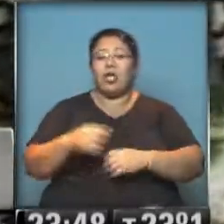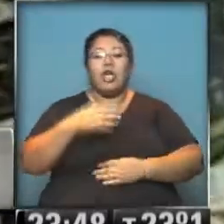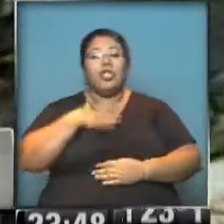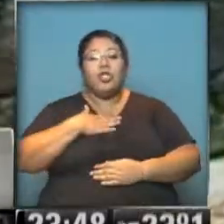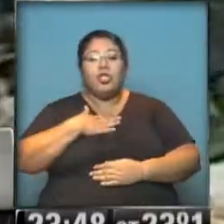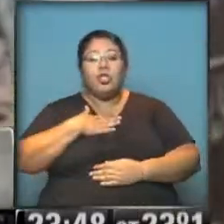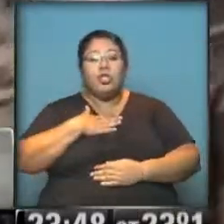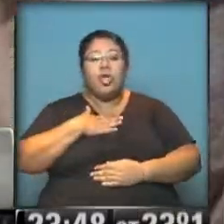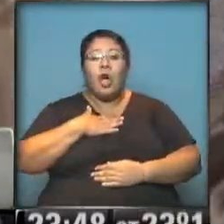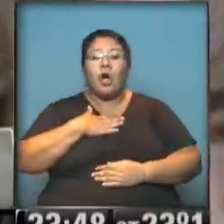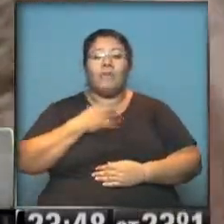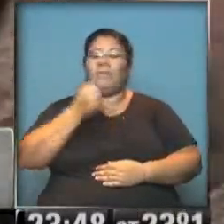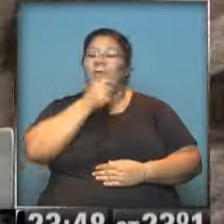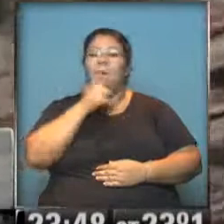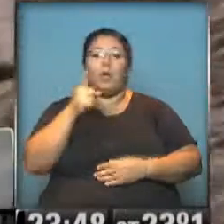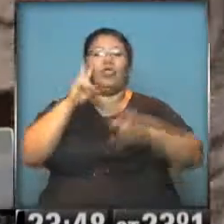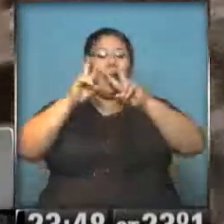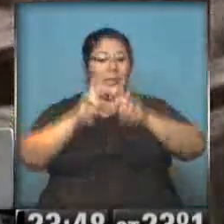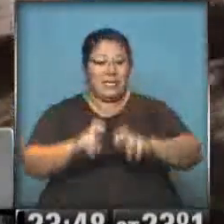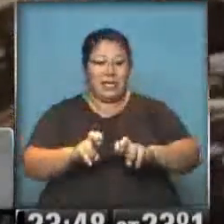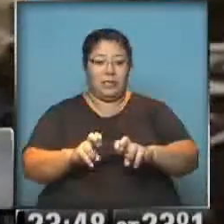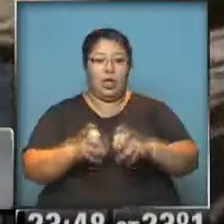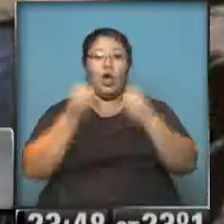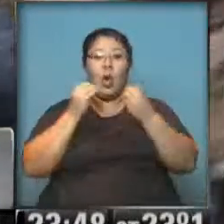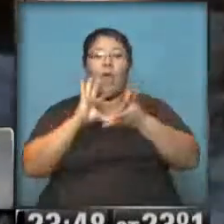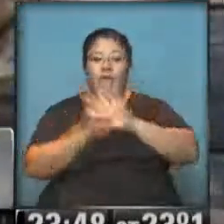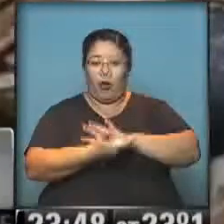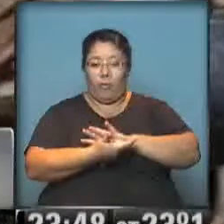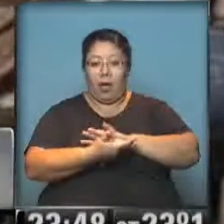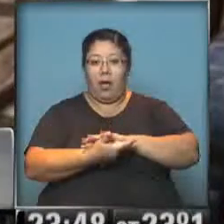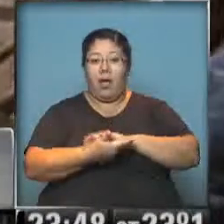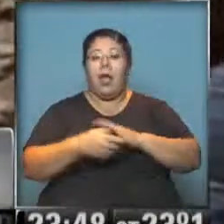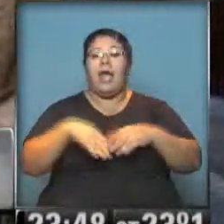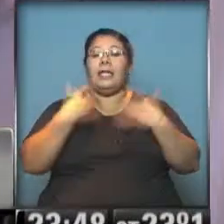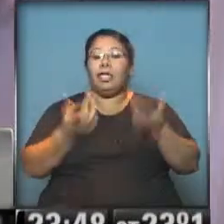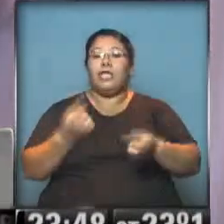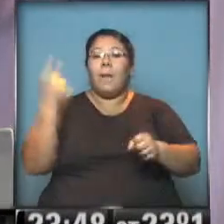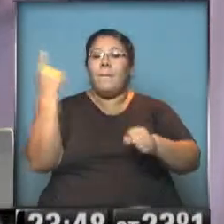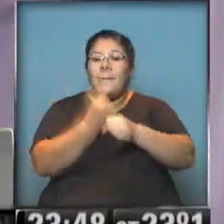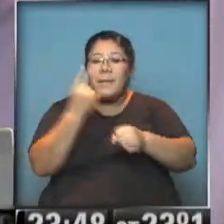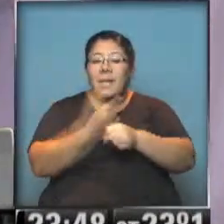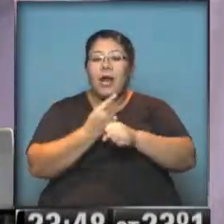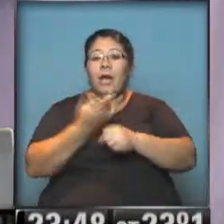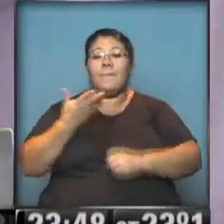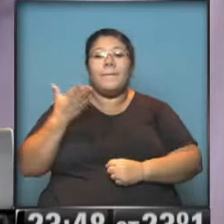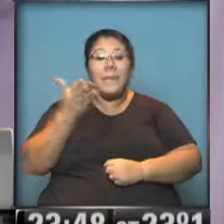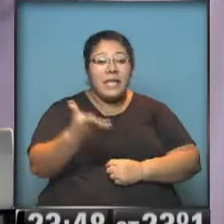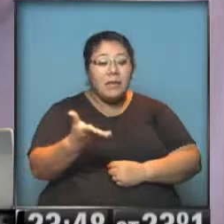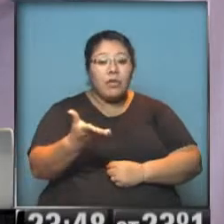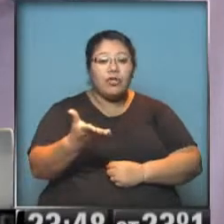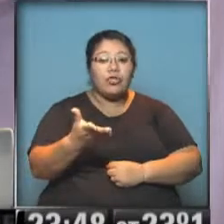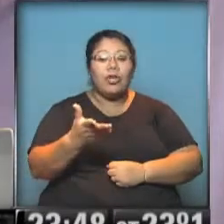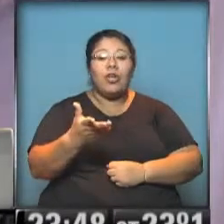no estamos conformes con la investigación. Solicitamos primero que nada que sea declarado de lesa